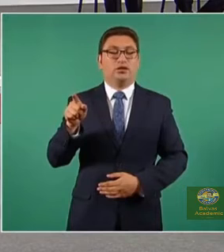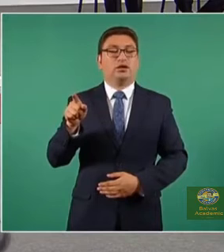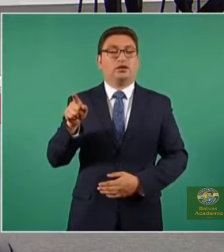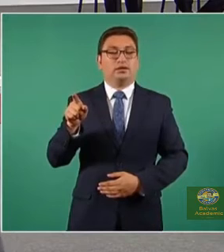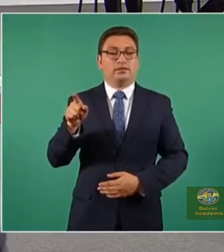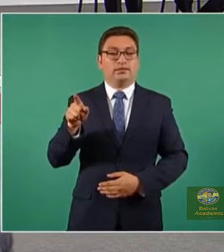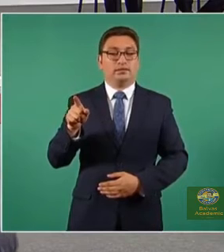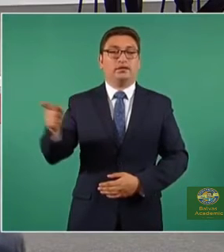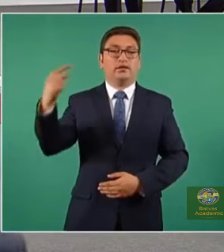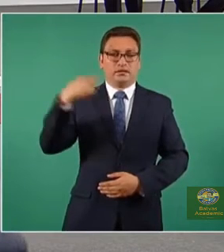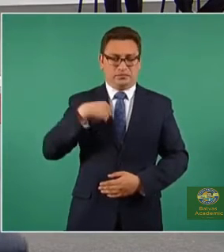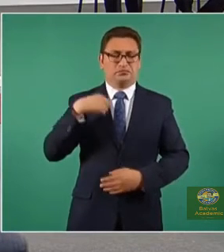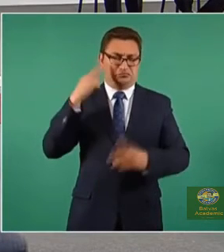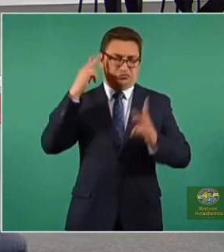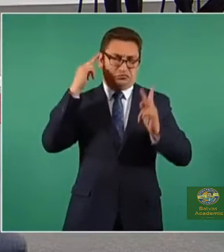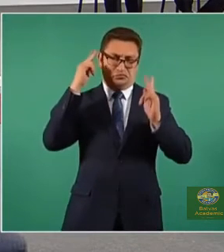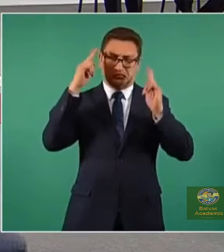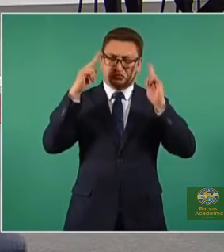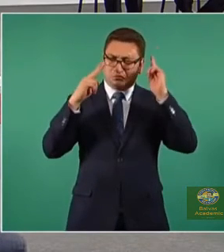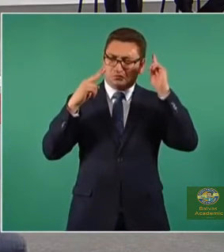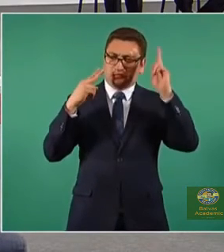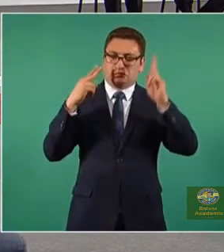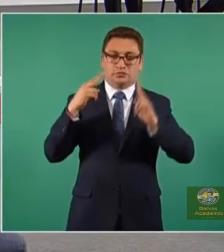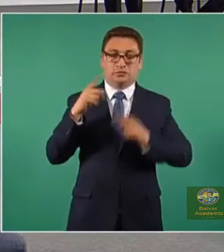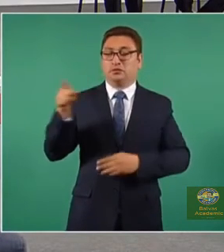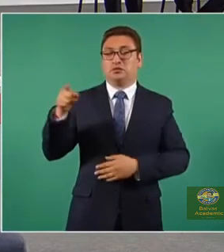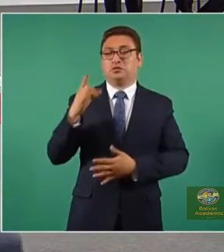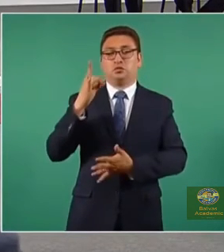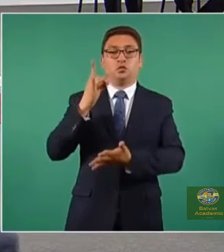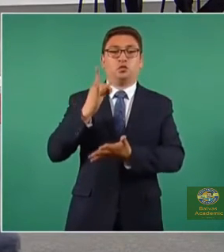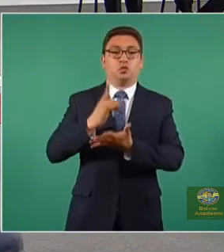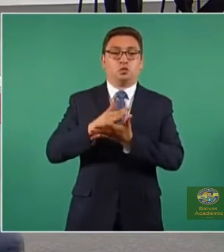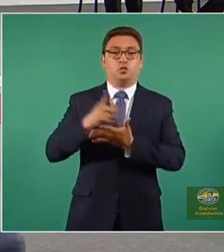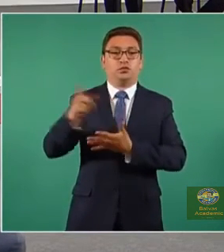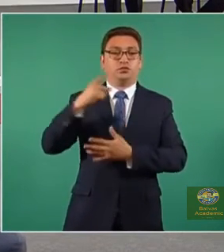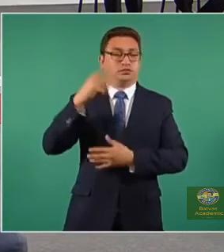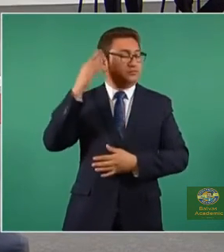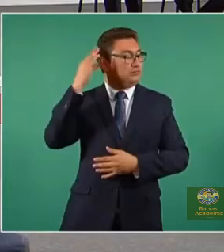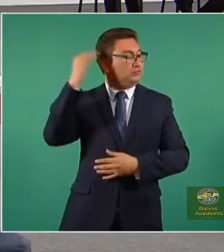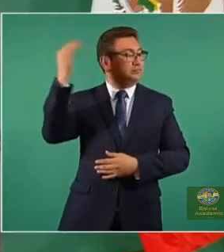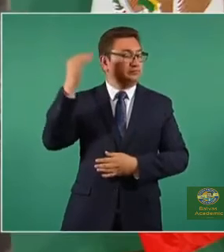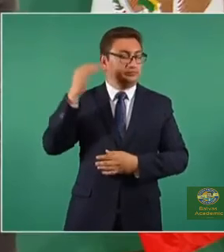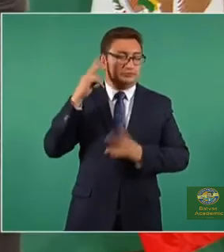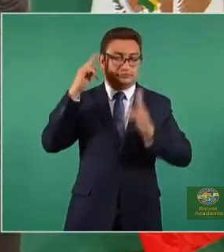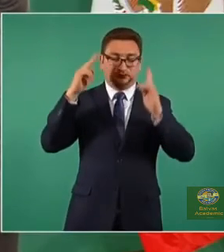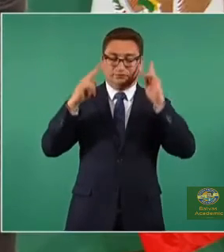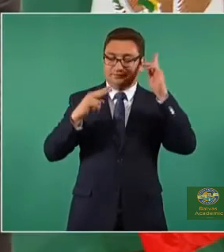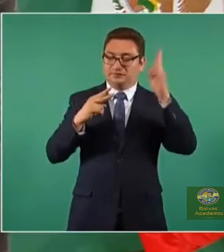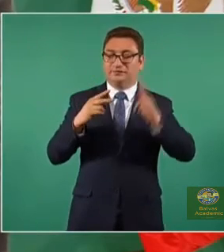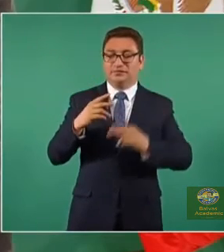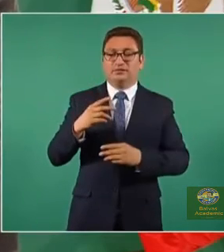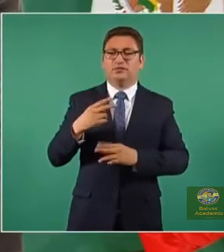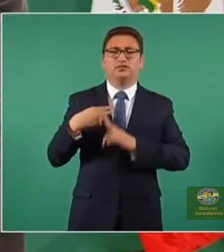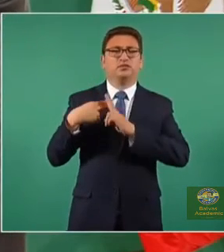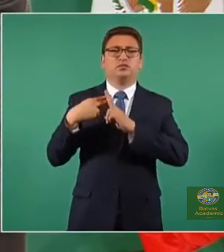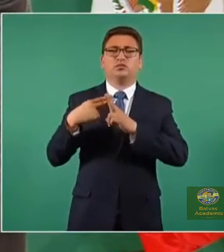me corta el pelo, es el único que me toma el pelo, desde hace